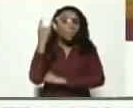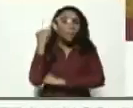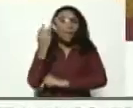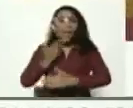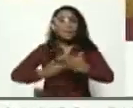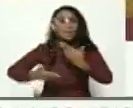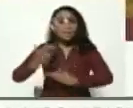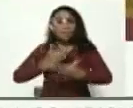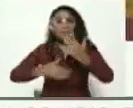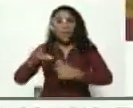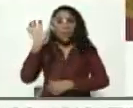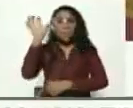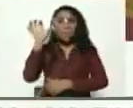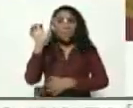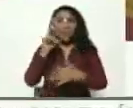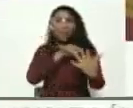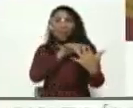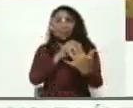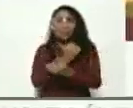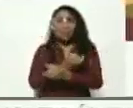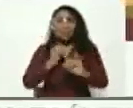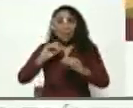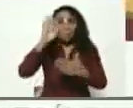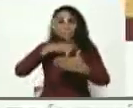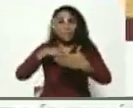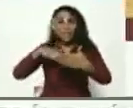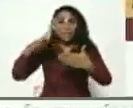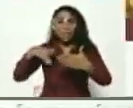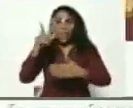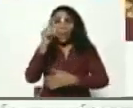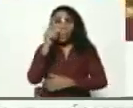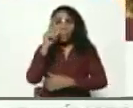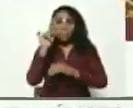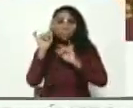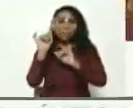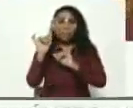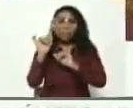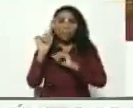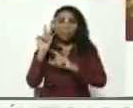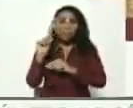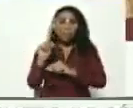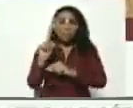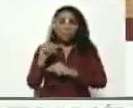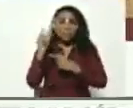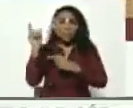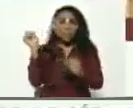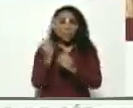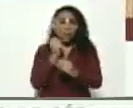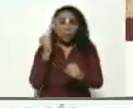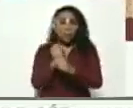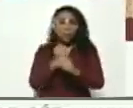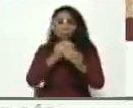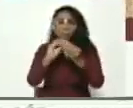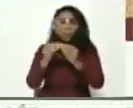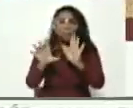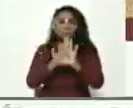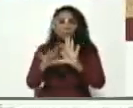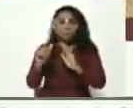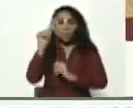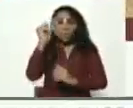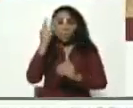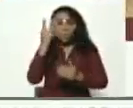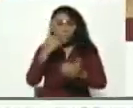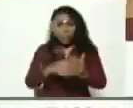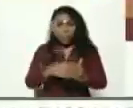patria durante la guerra independentista, pintados también por Martín Tovar y Tovar, así como sus obras El Constituyente 1811